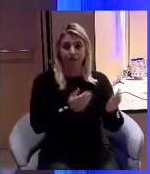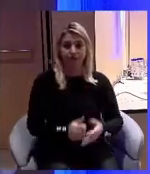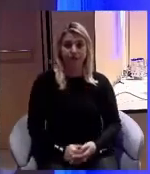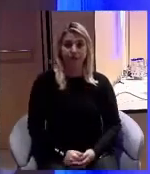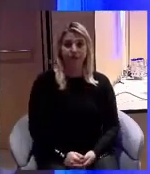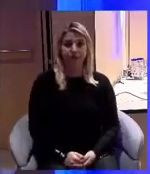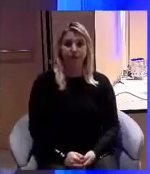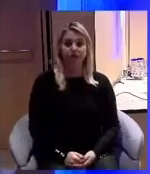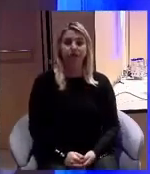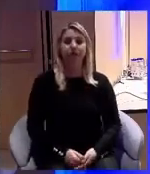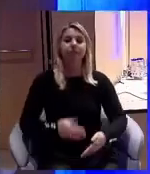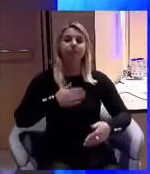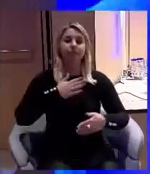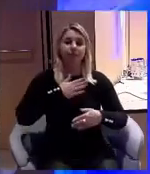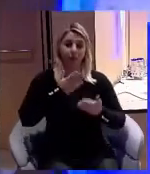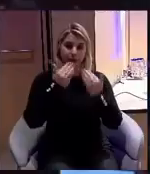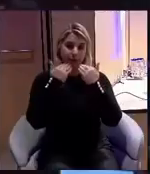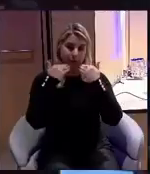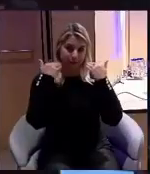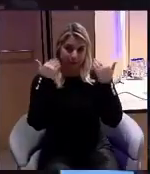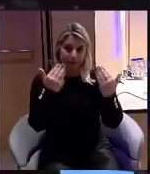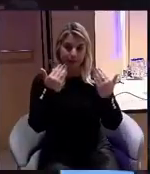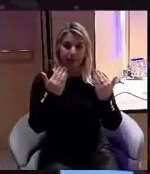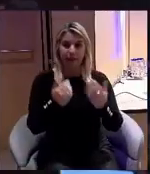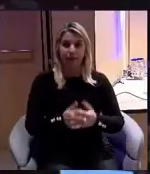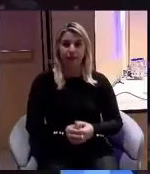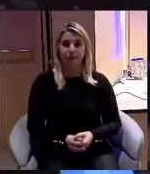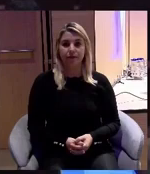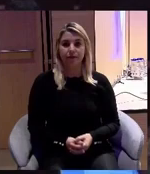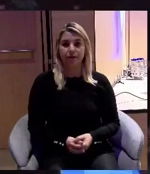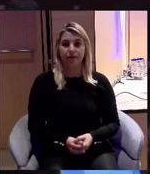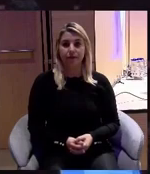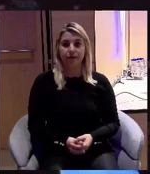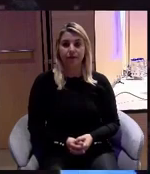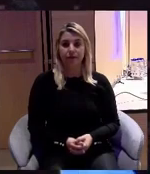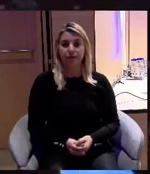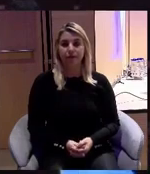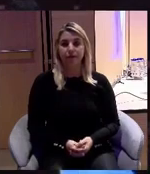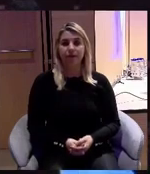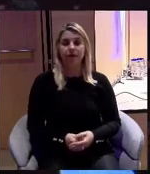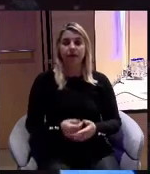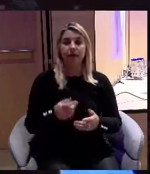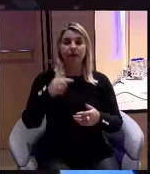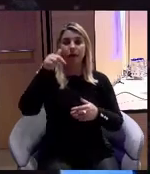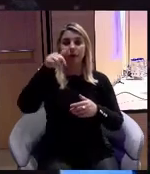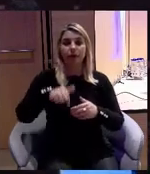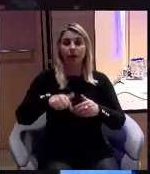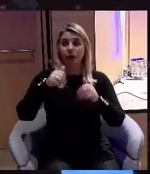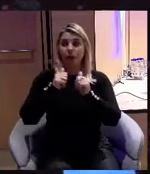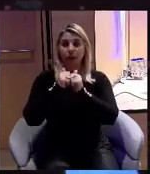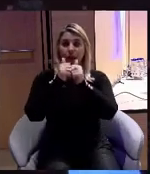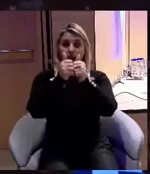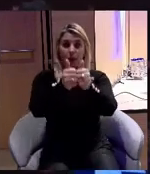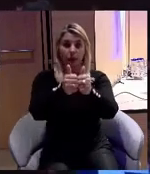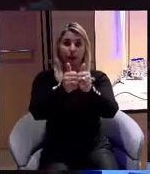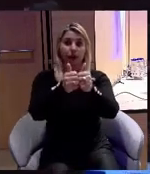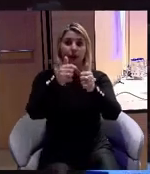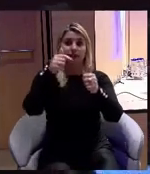bienvenidos Muchas gracias Bueno nos acompa